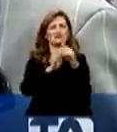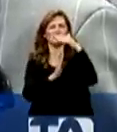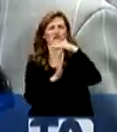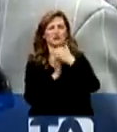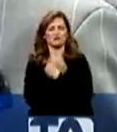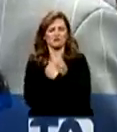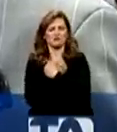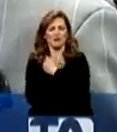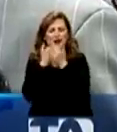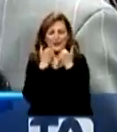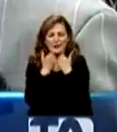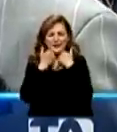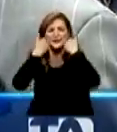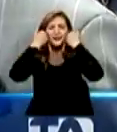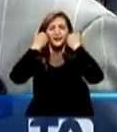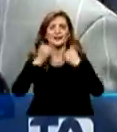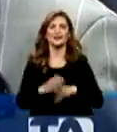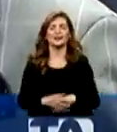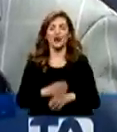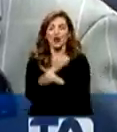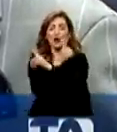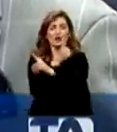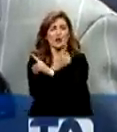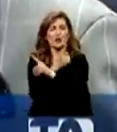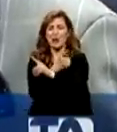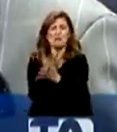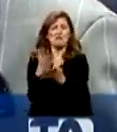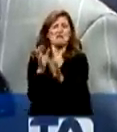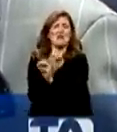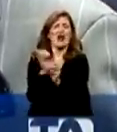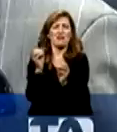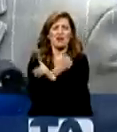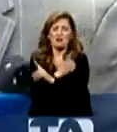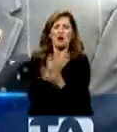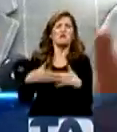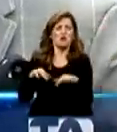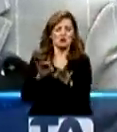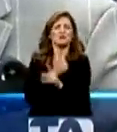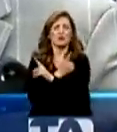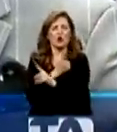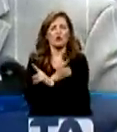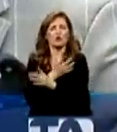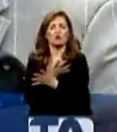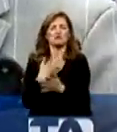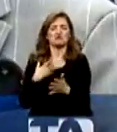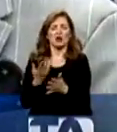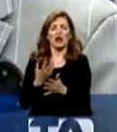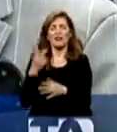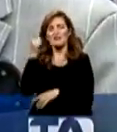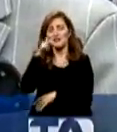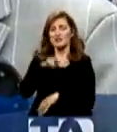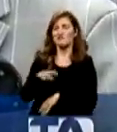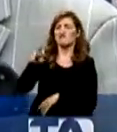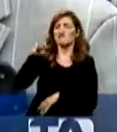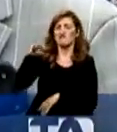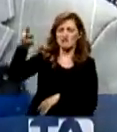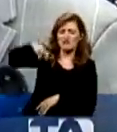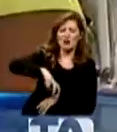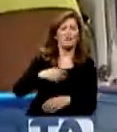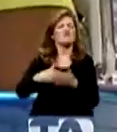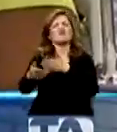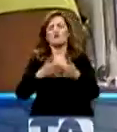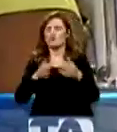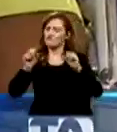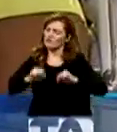de amor, de cariño, donde las discapacidades no existen. Dificultad para subir, dificultad para bajar, no importa.